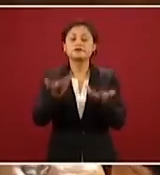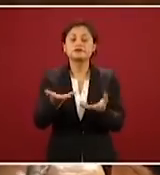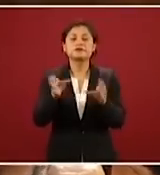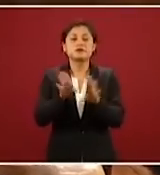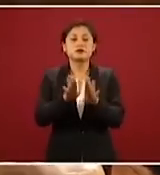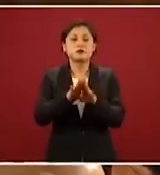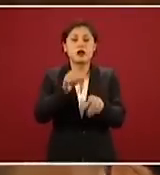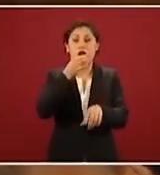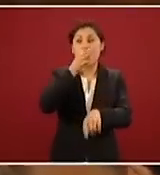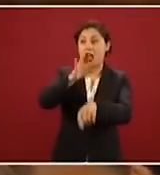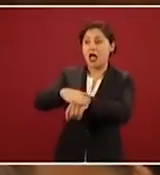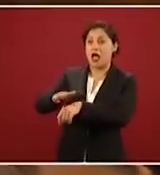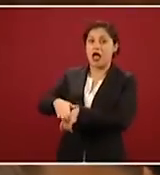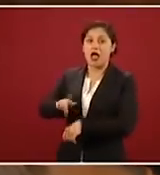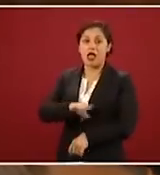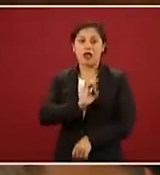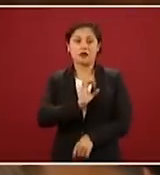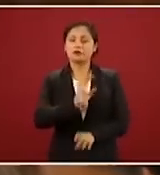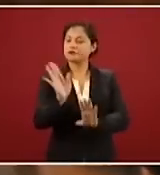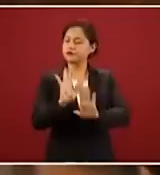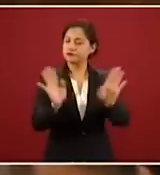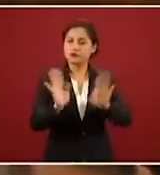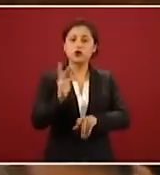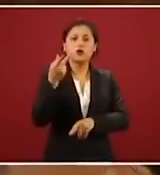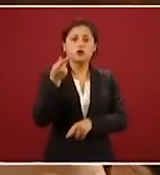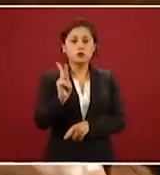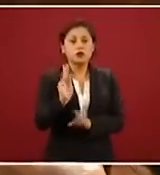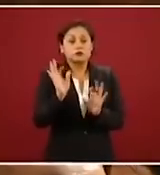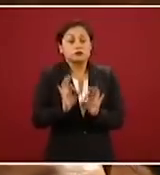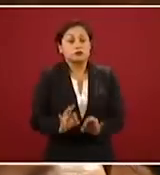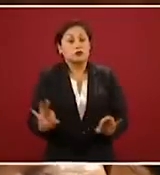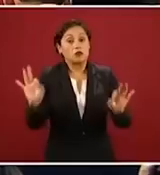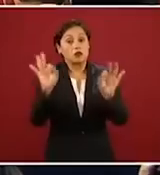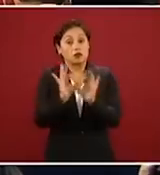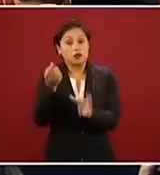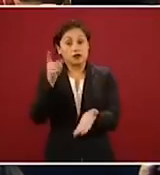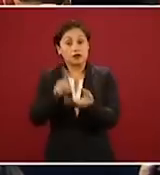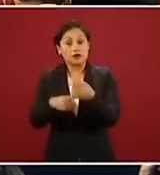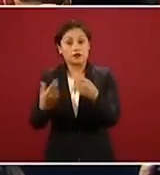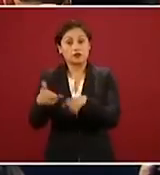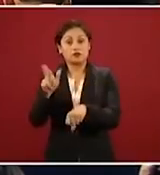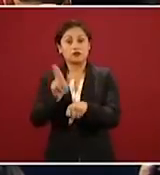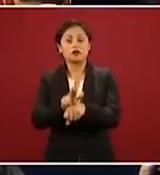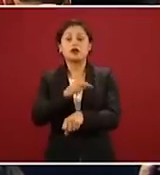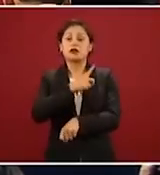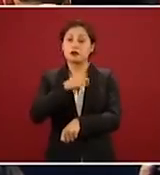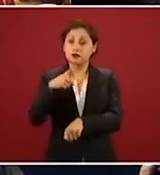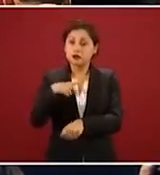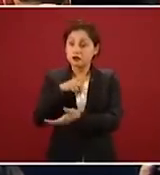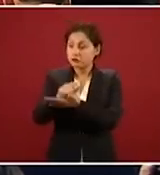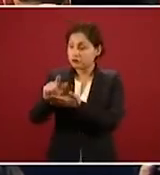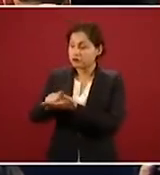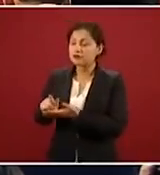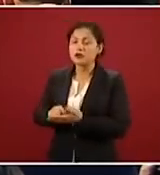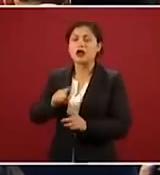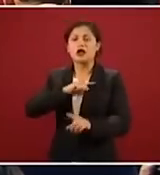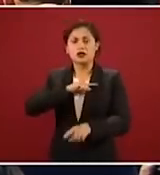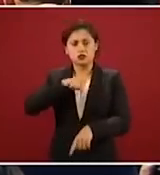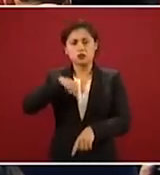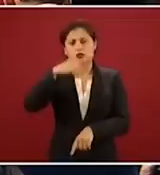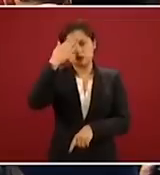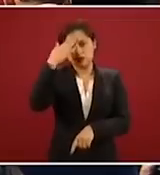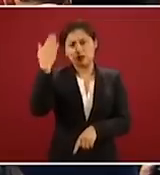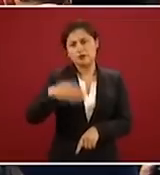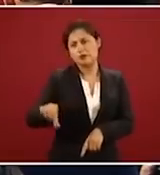de donde ofrecen servicios de salud. También, bueno, sabemos que en algunos otros hospitales sí tienen un protocolo piloto en caso de que